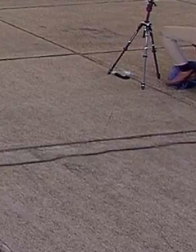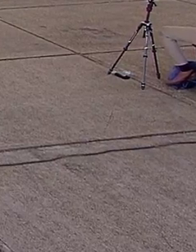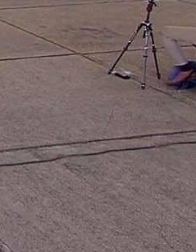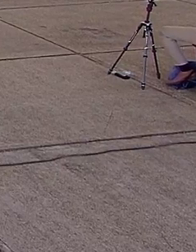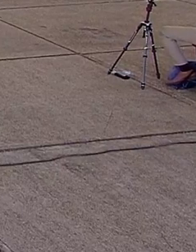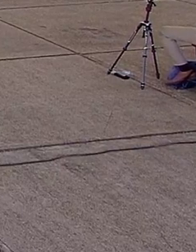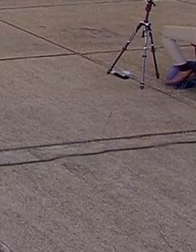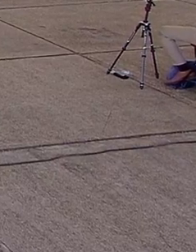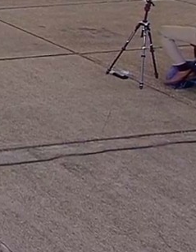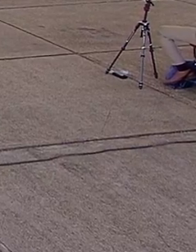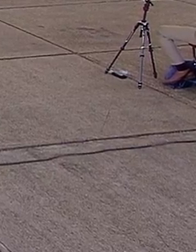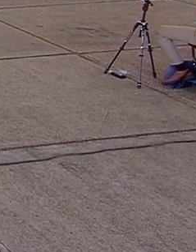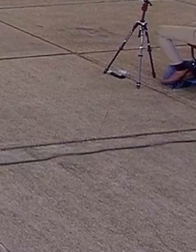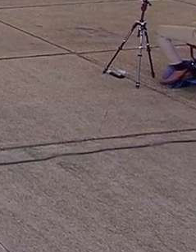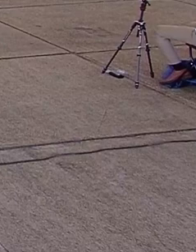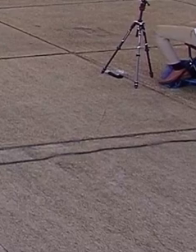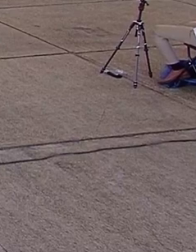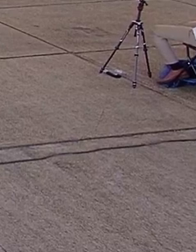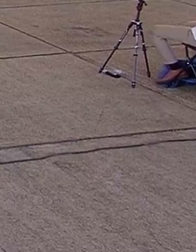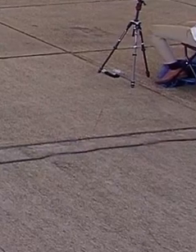no sé si